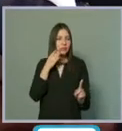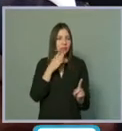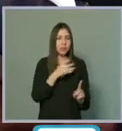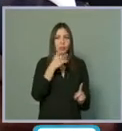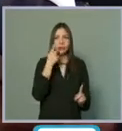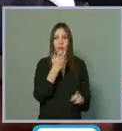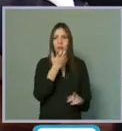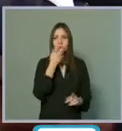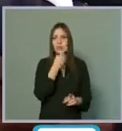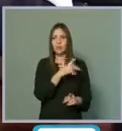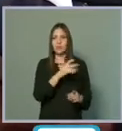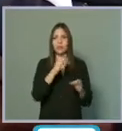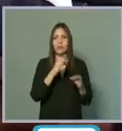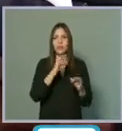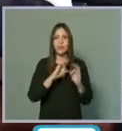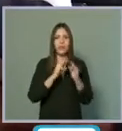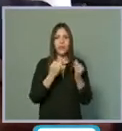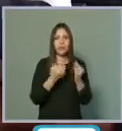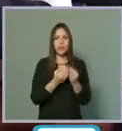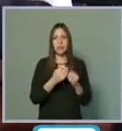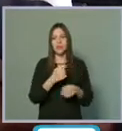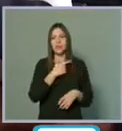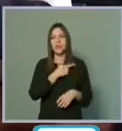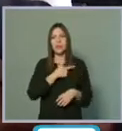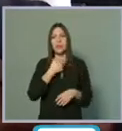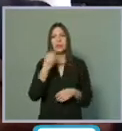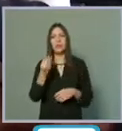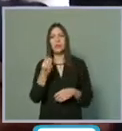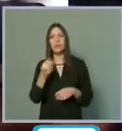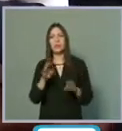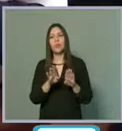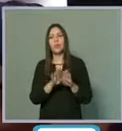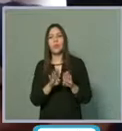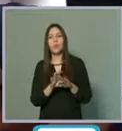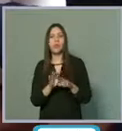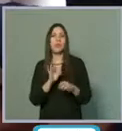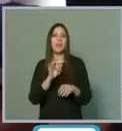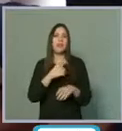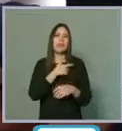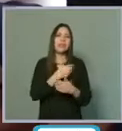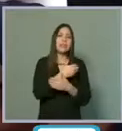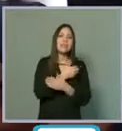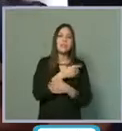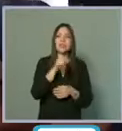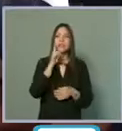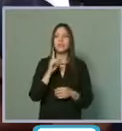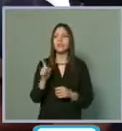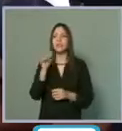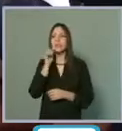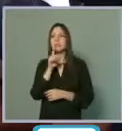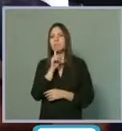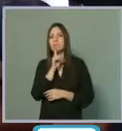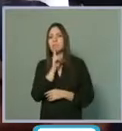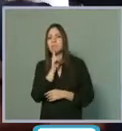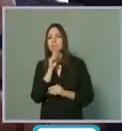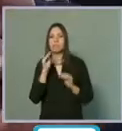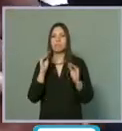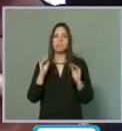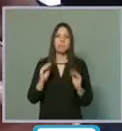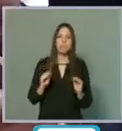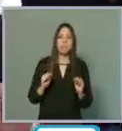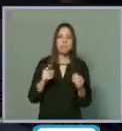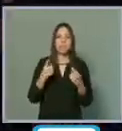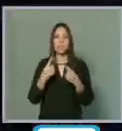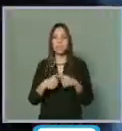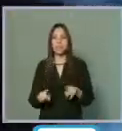mis formas, muy de contacto. Ella muy discreta, callada, fría, calculadora, ¿no? ¿De